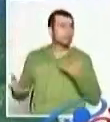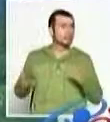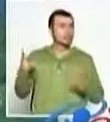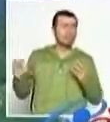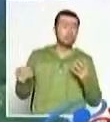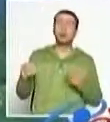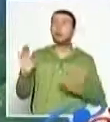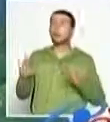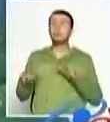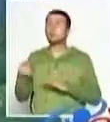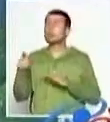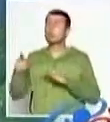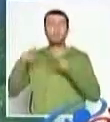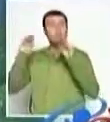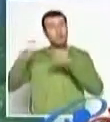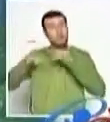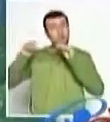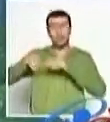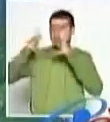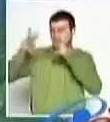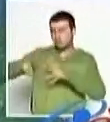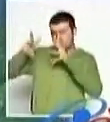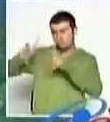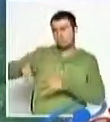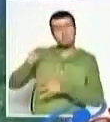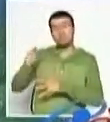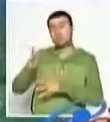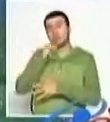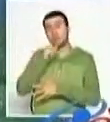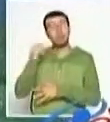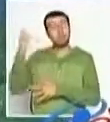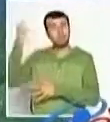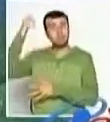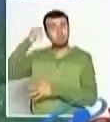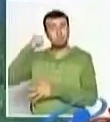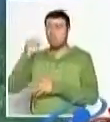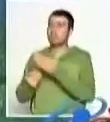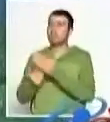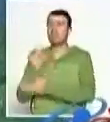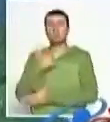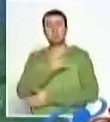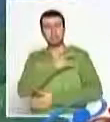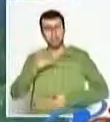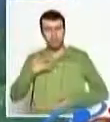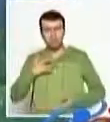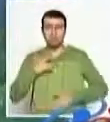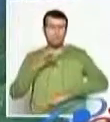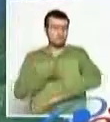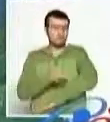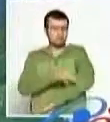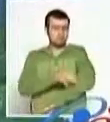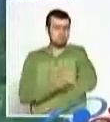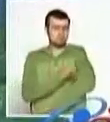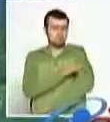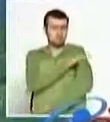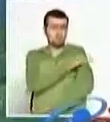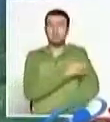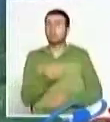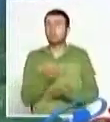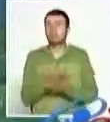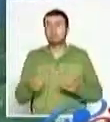ninguna formación empezaron a hacer actividades terapéuticas con acupuntura, con homeopatía,